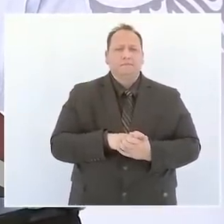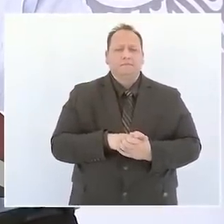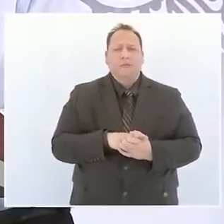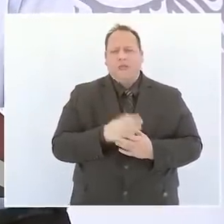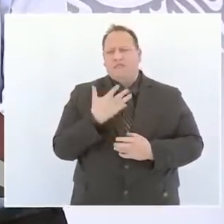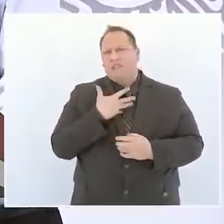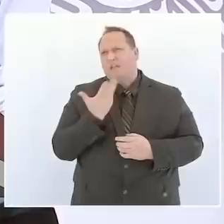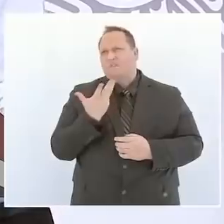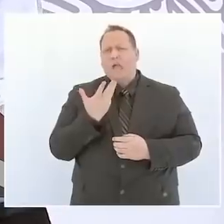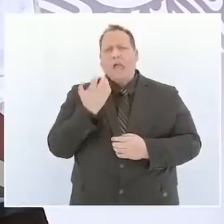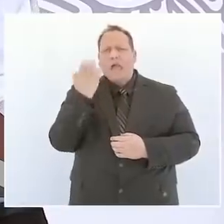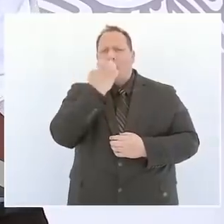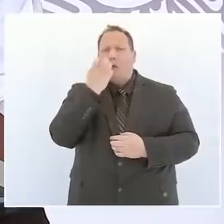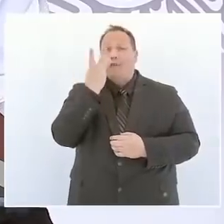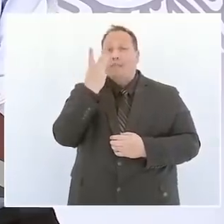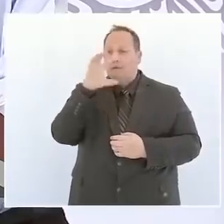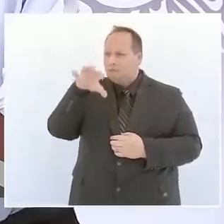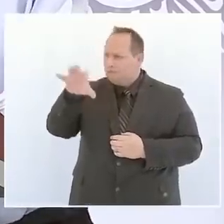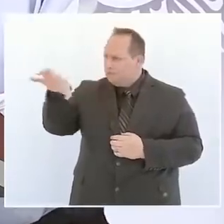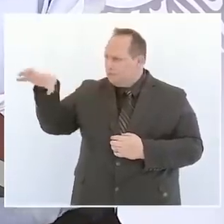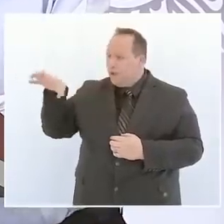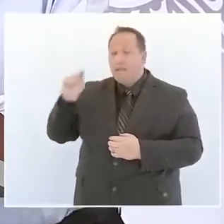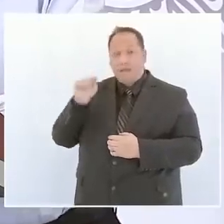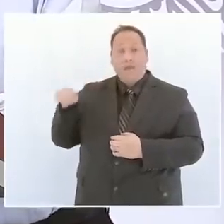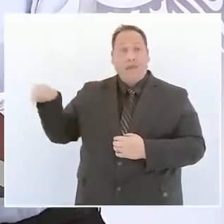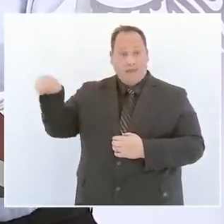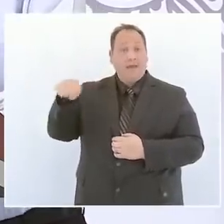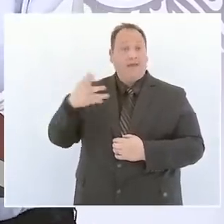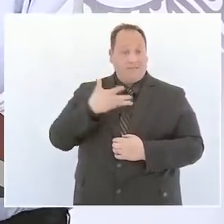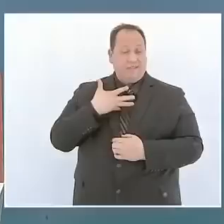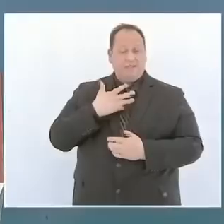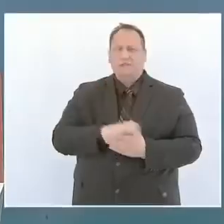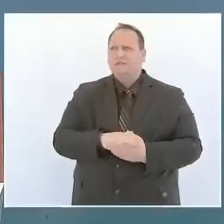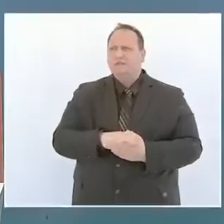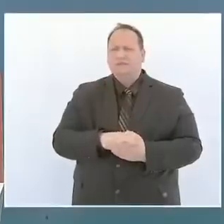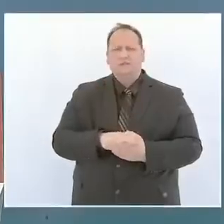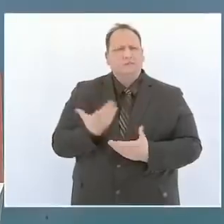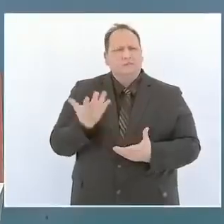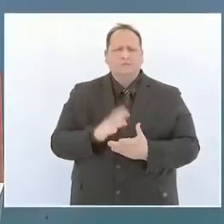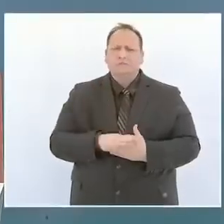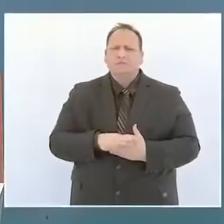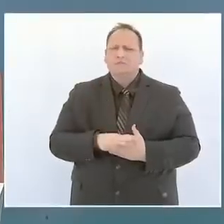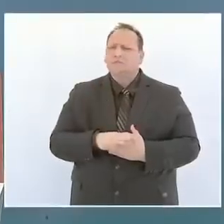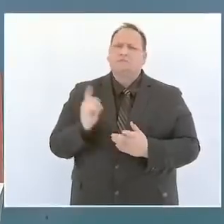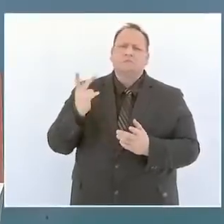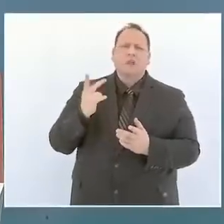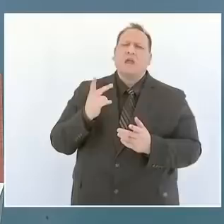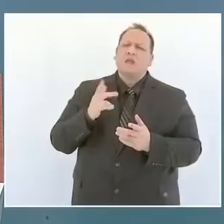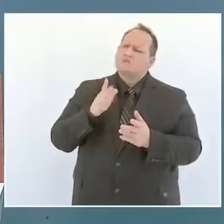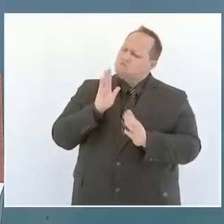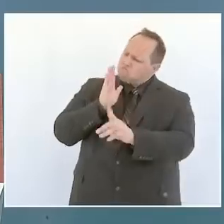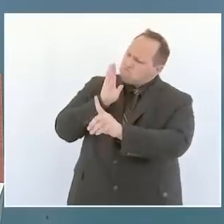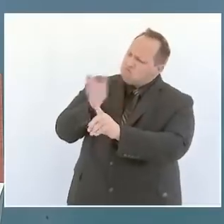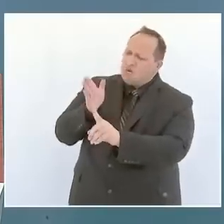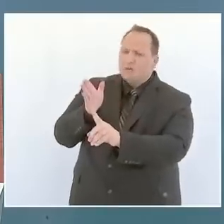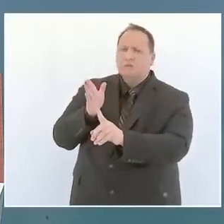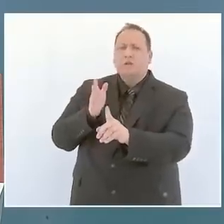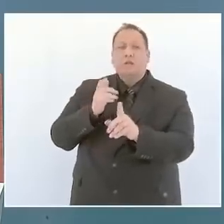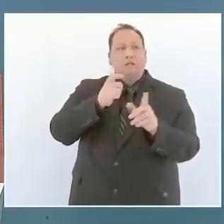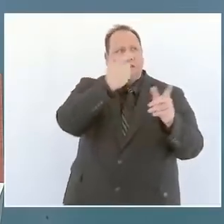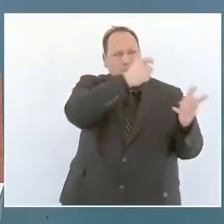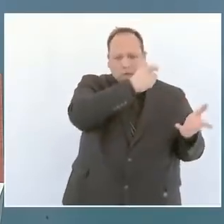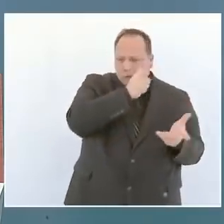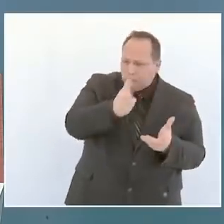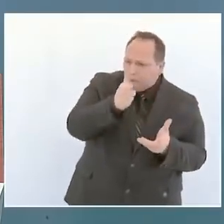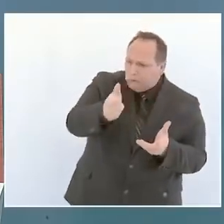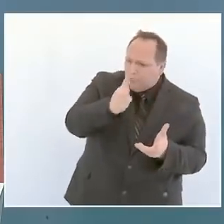Aquí hay 3 escuelas en Tecate que ya están recibiendo de manera directa su presupuesto para